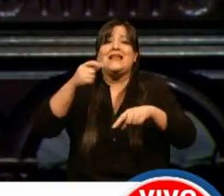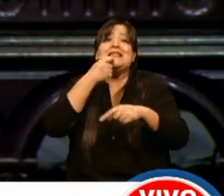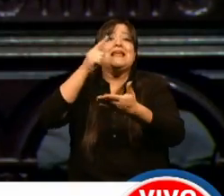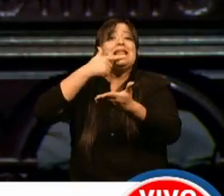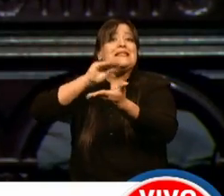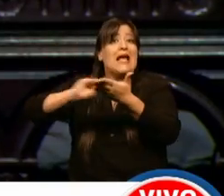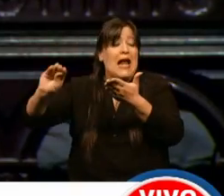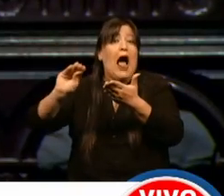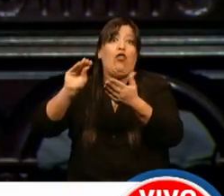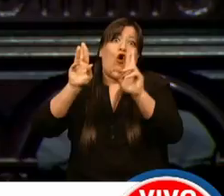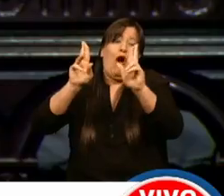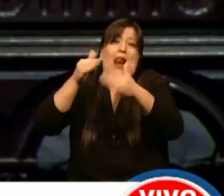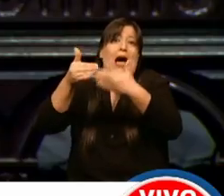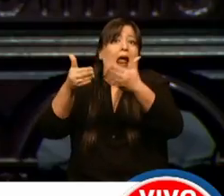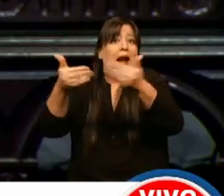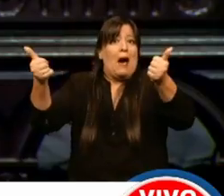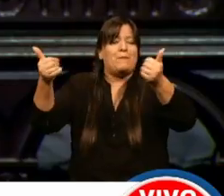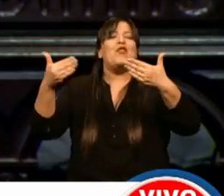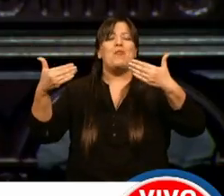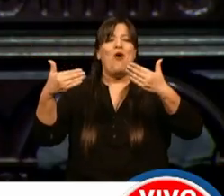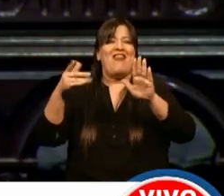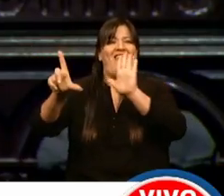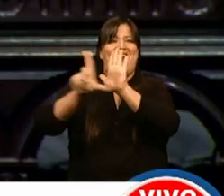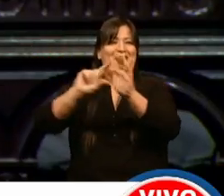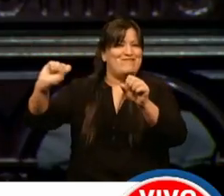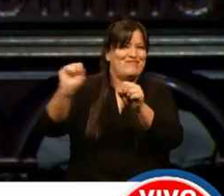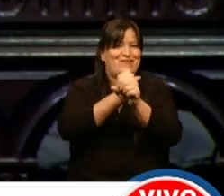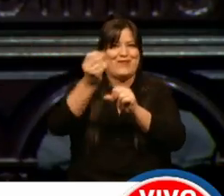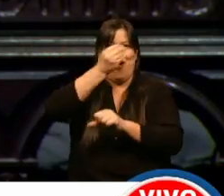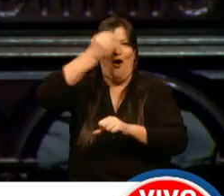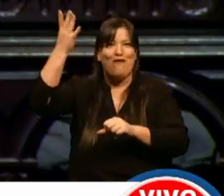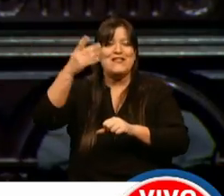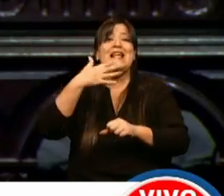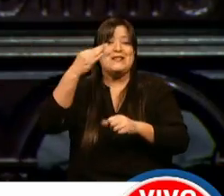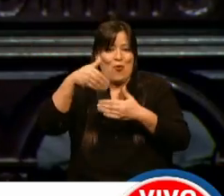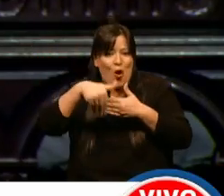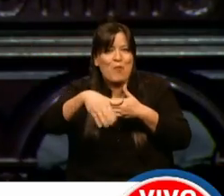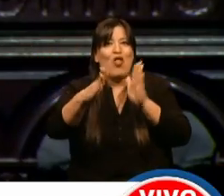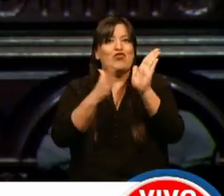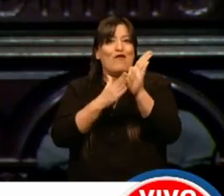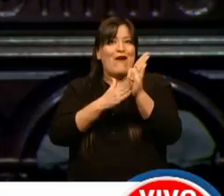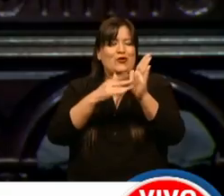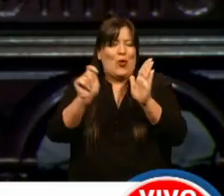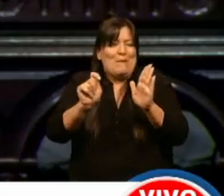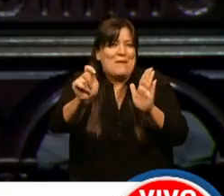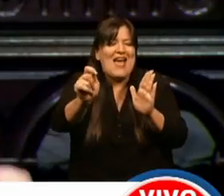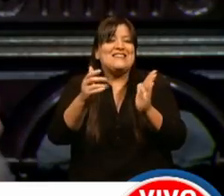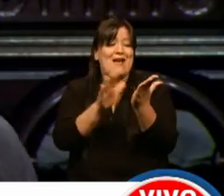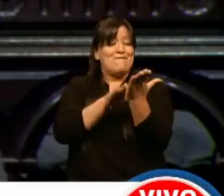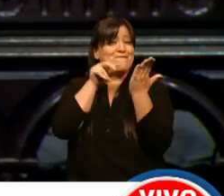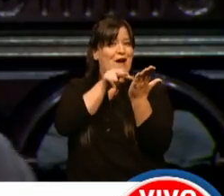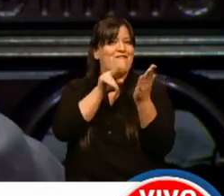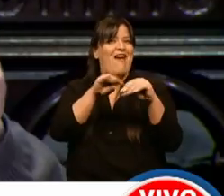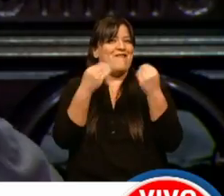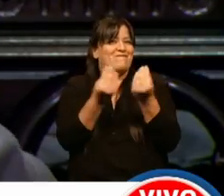es expeditivo rápidamente podrán verlo reflejada en la factura cuando llegue unos meses más